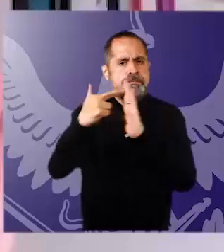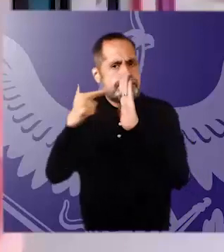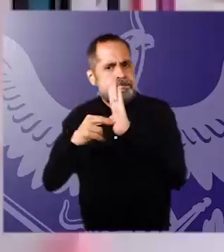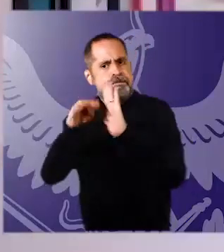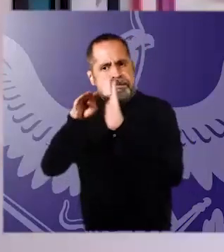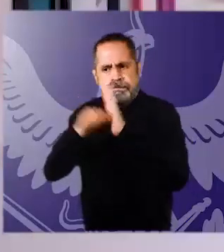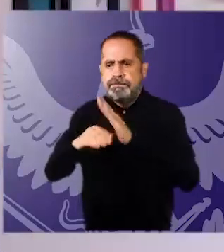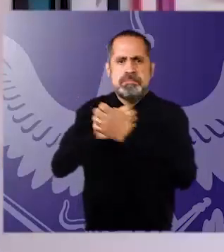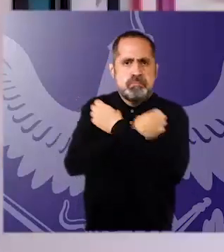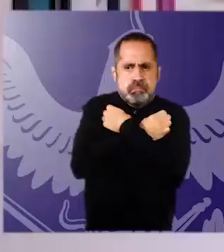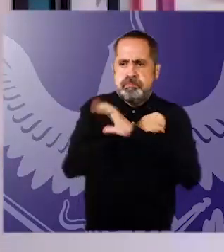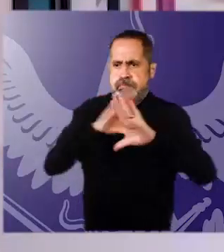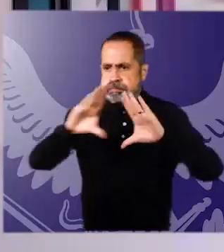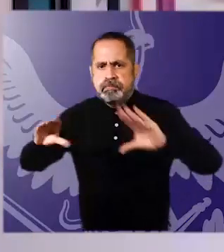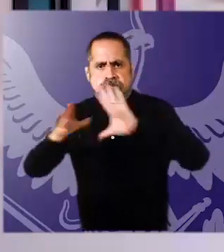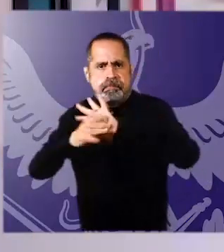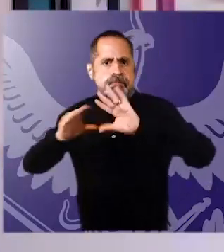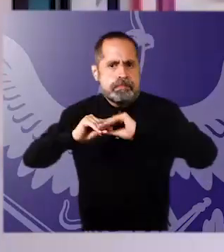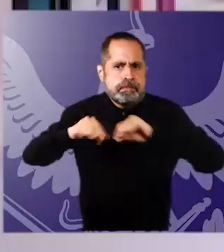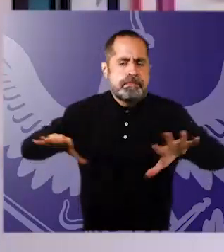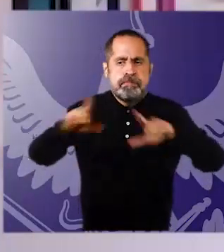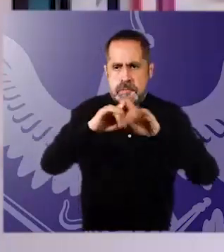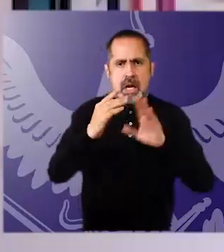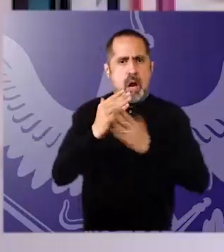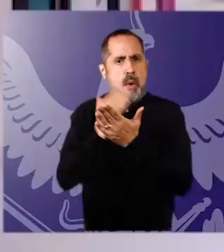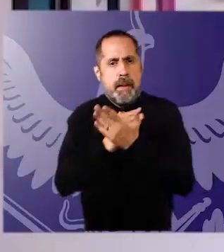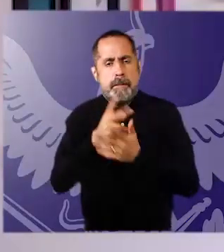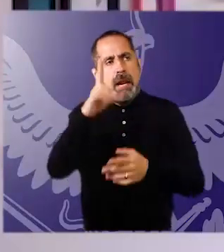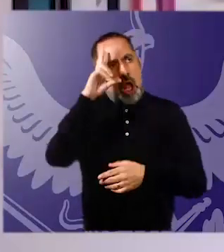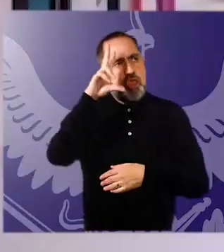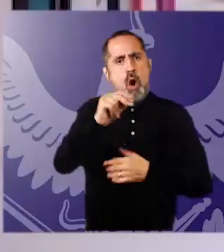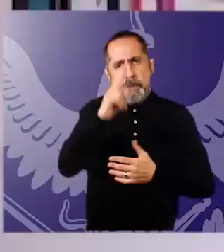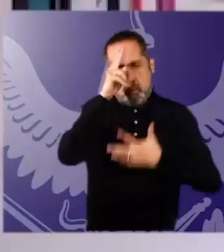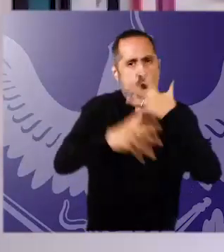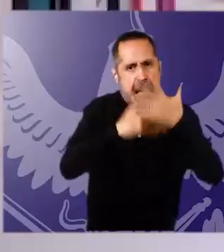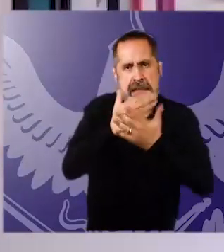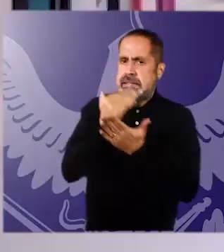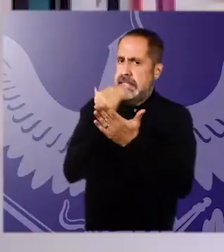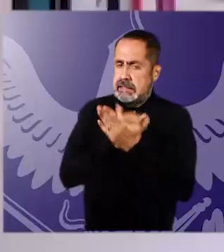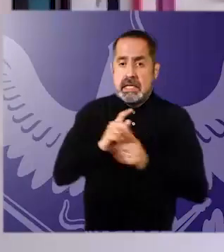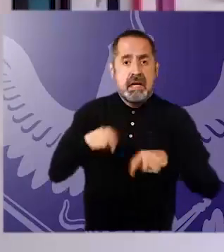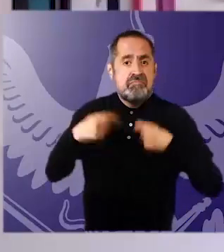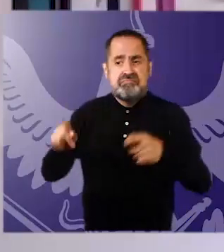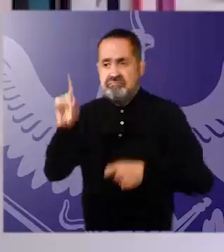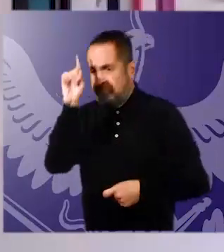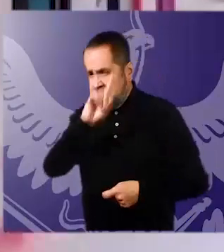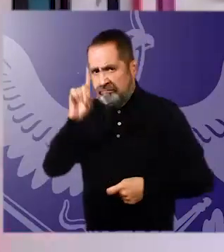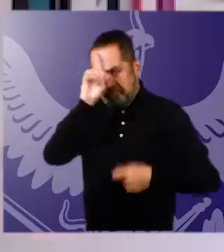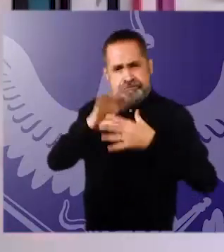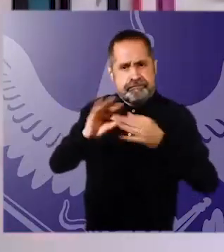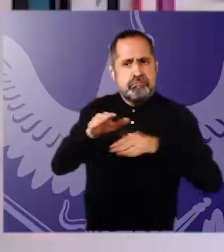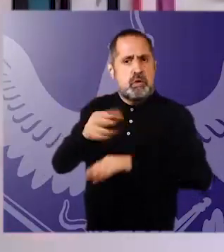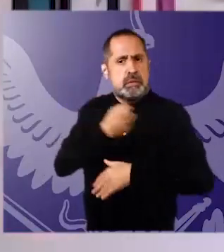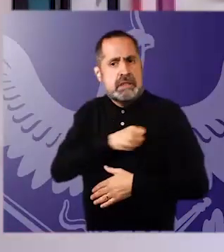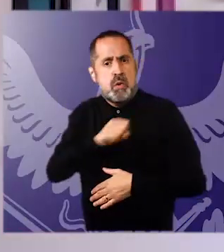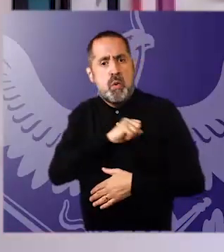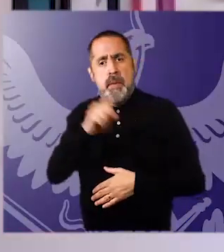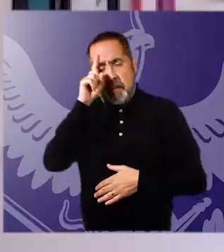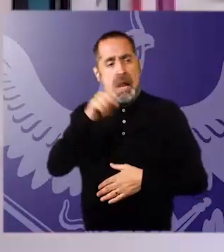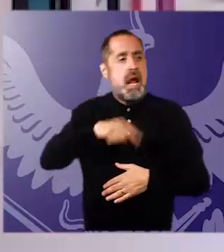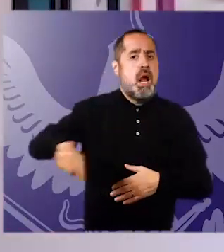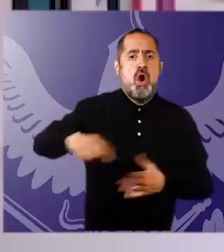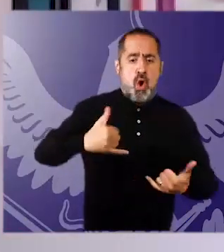la implementación de medidas educativas en materia de empleo, prevención de la violencia y en materia de salud